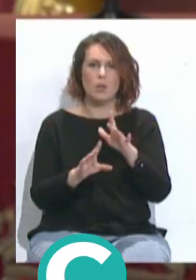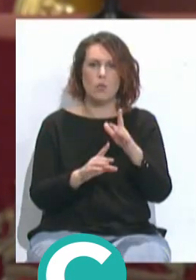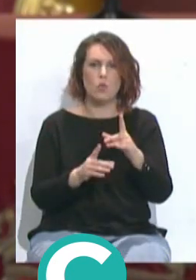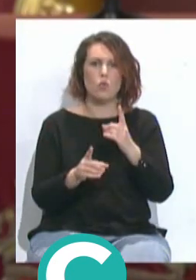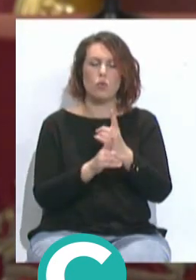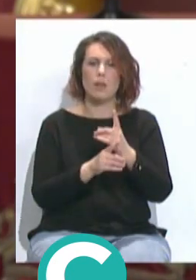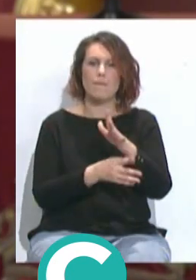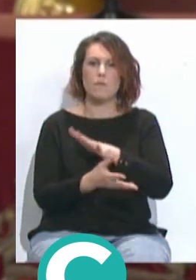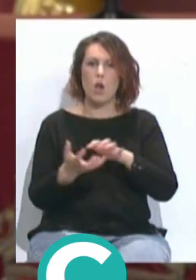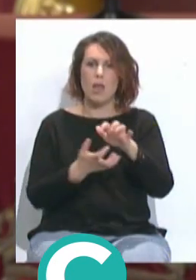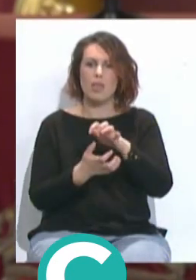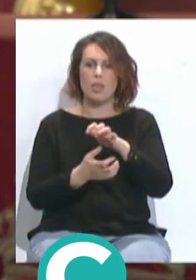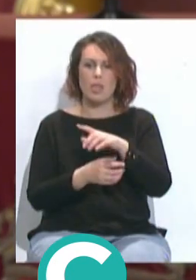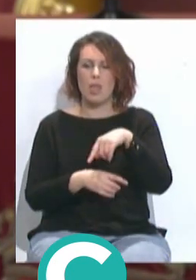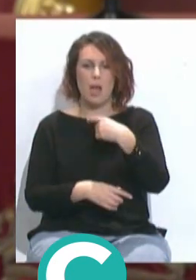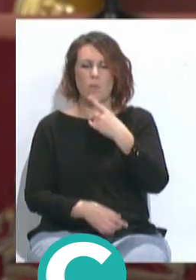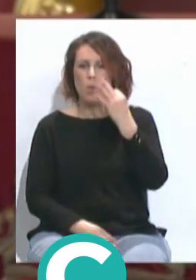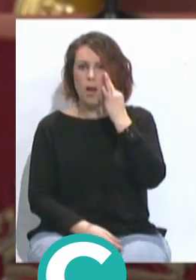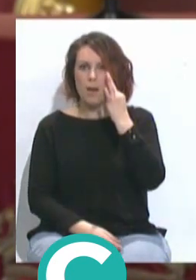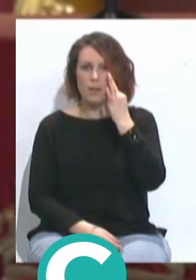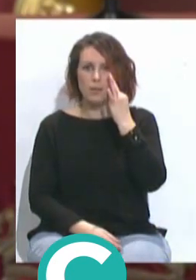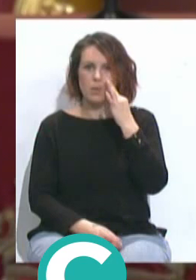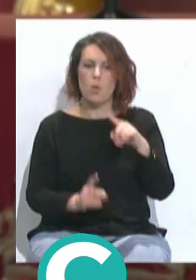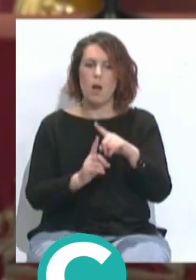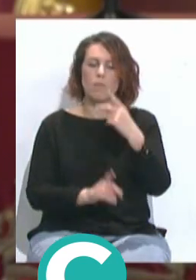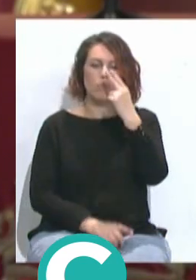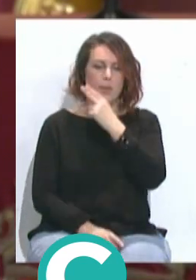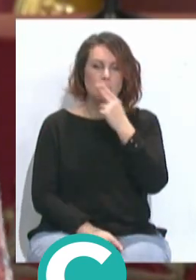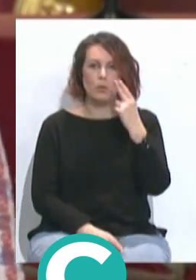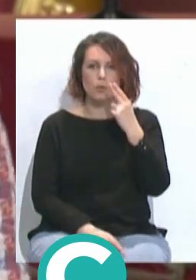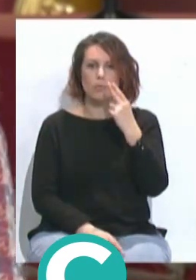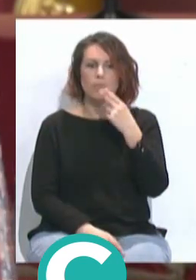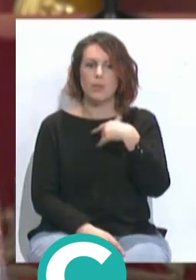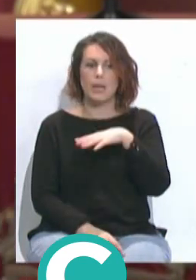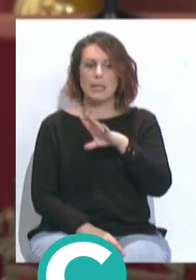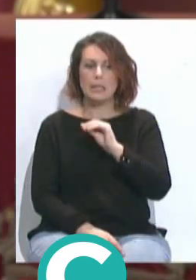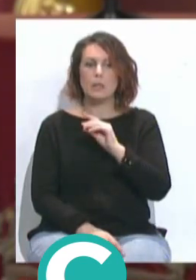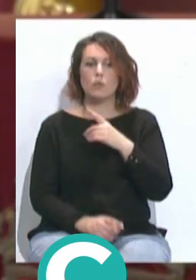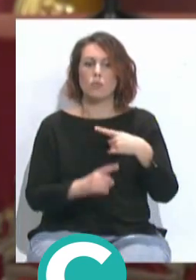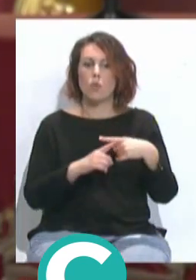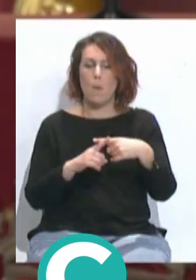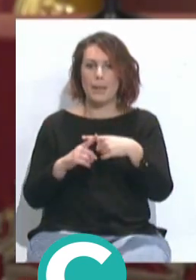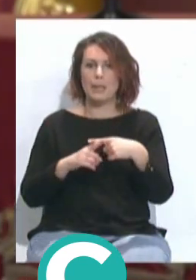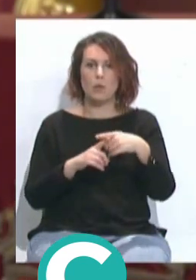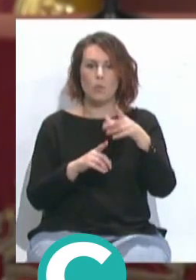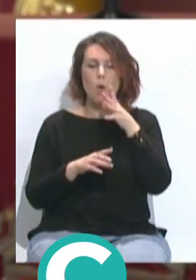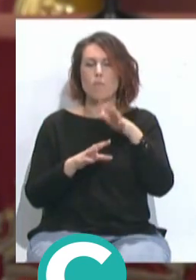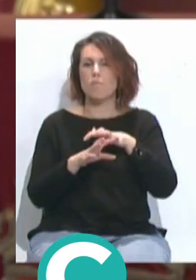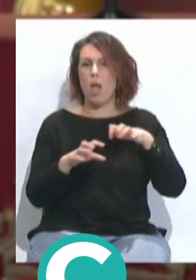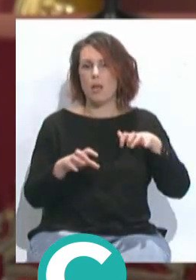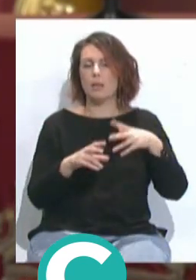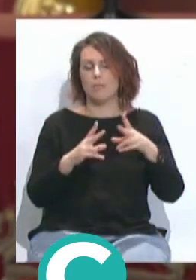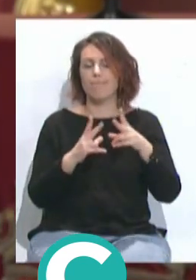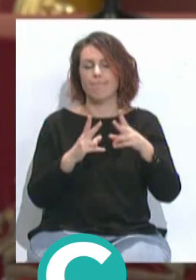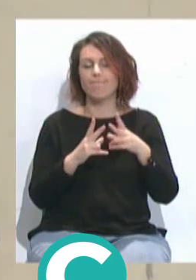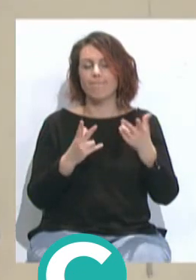contra de la violencia hacia las mujeres como un compromiso que entiendo que es compartido por la inmensa mayoría de la